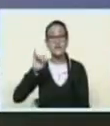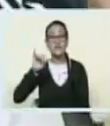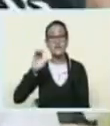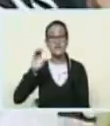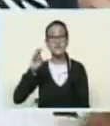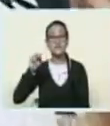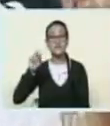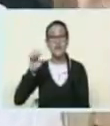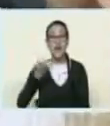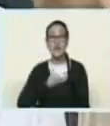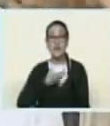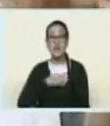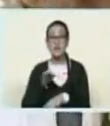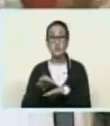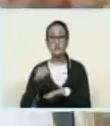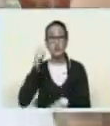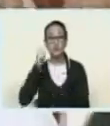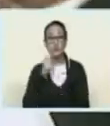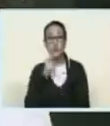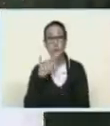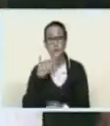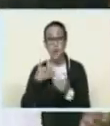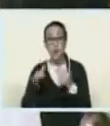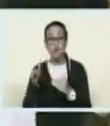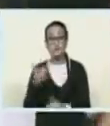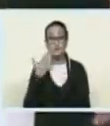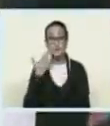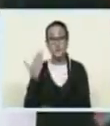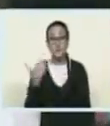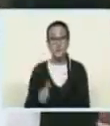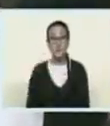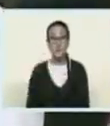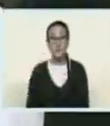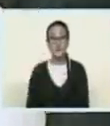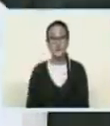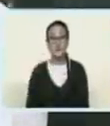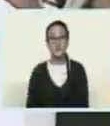próximo alcalde del municipio Sucre, Pepe Rangel.